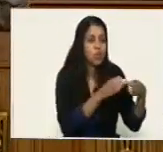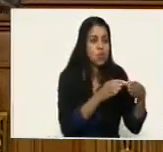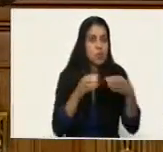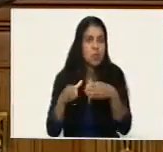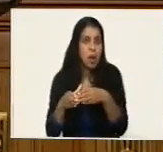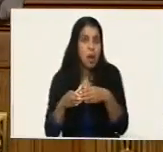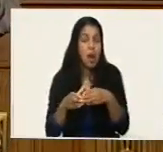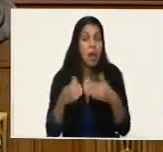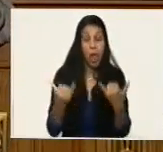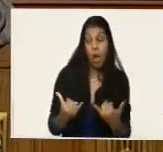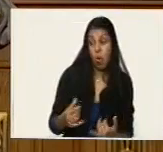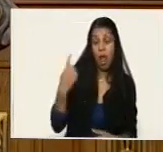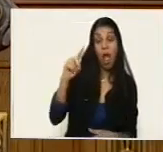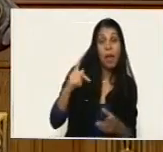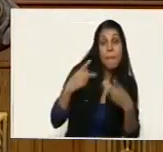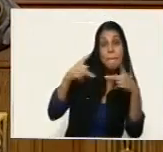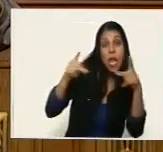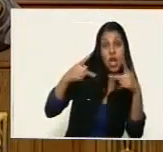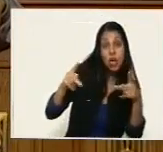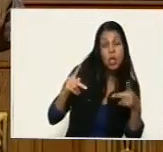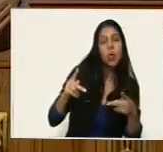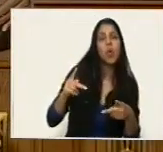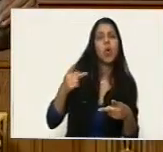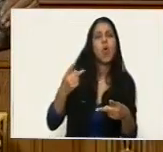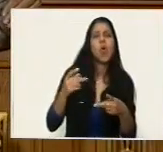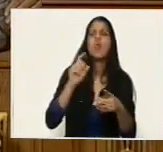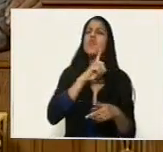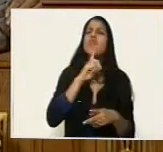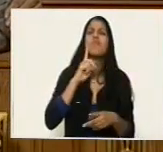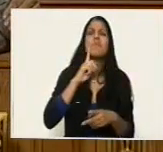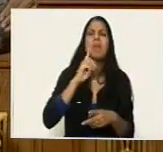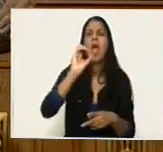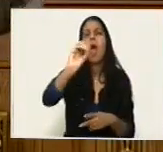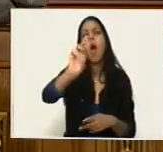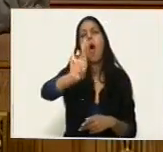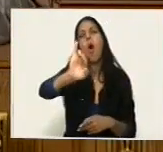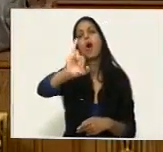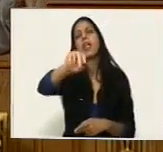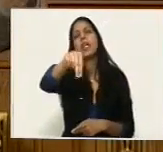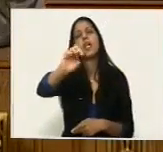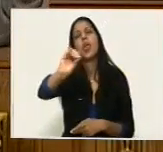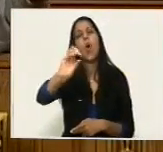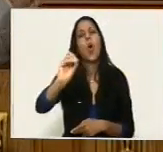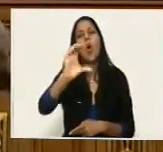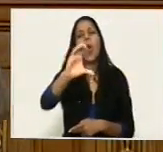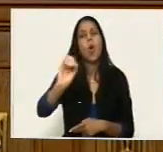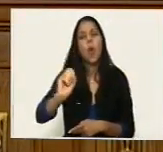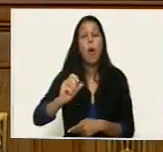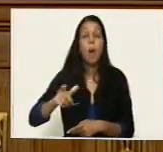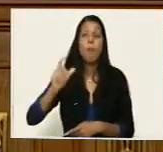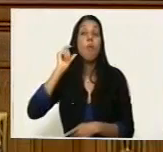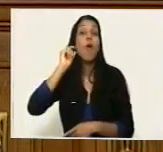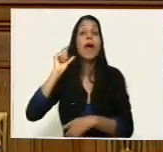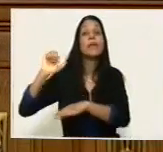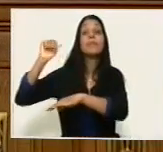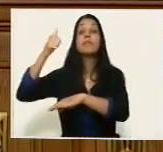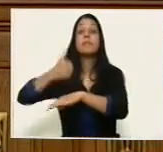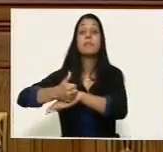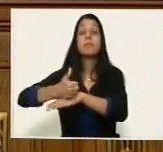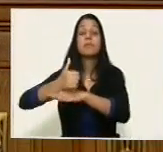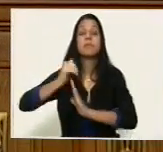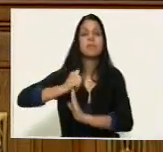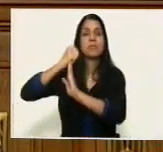Nosotros tenemos ahora también el Correo de los Inocos, dirigido por una gran periodista, gremialista y luchadora